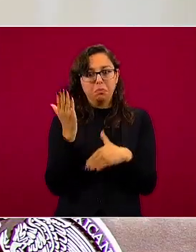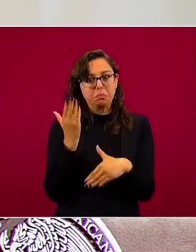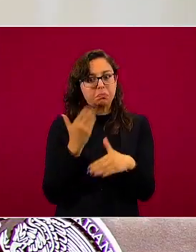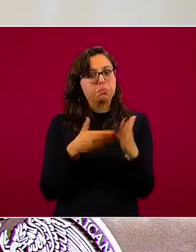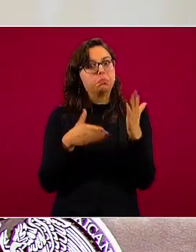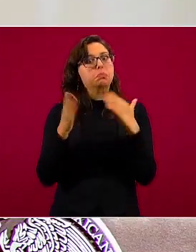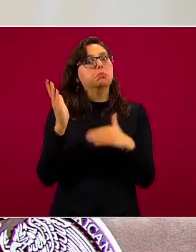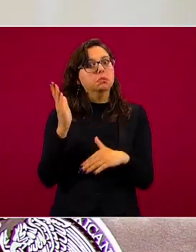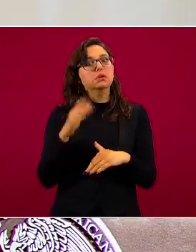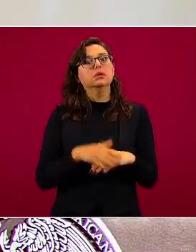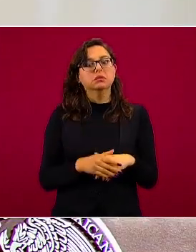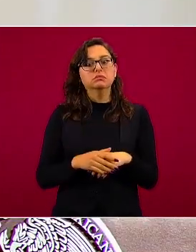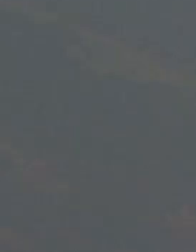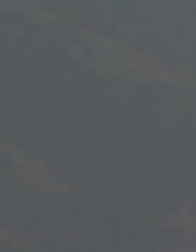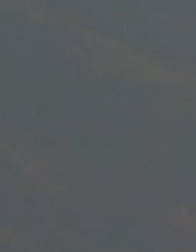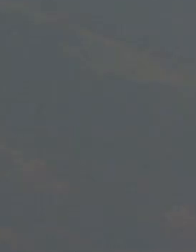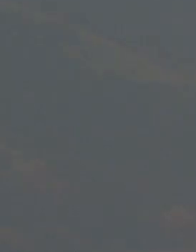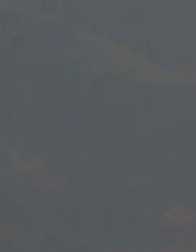transformación va.